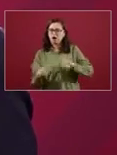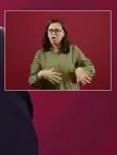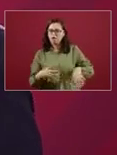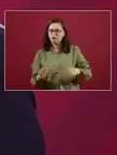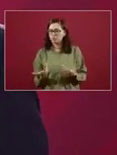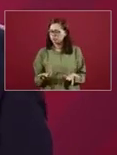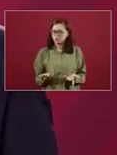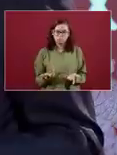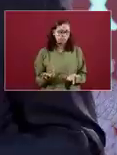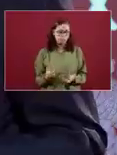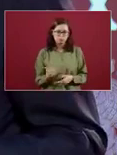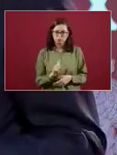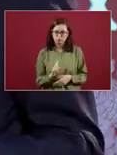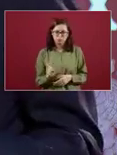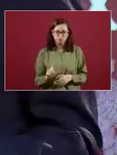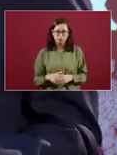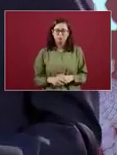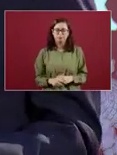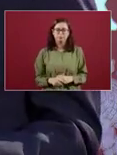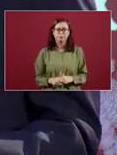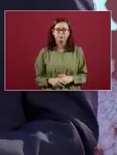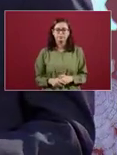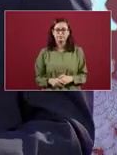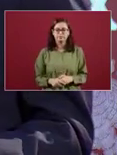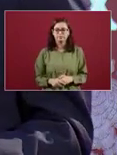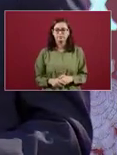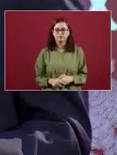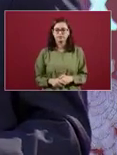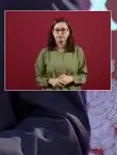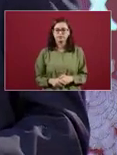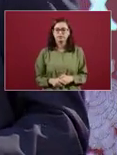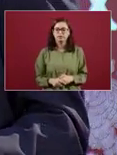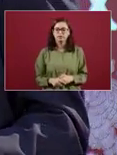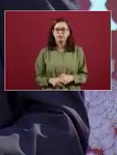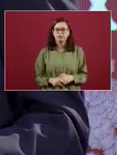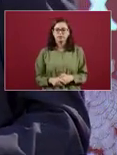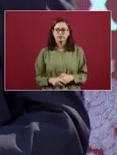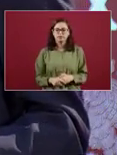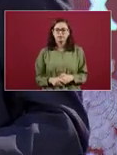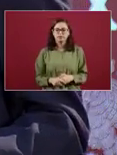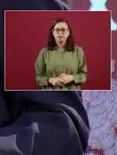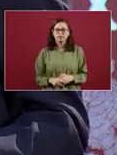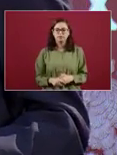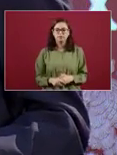Por eso lo mismo en cuanto a